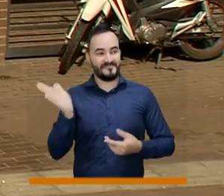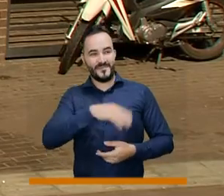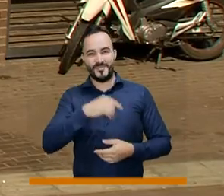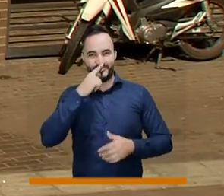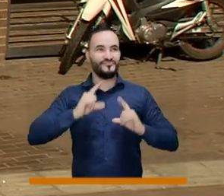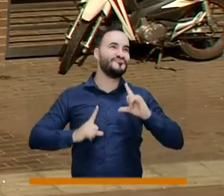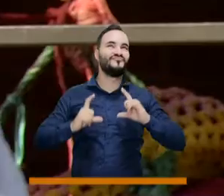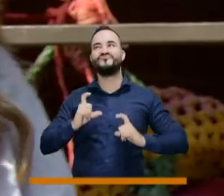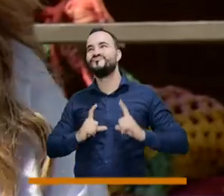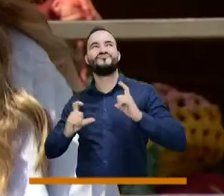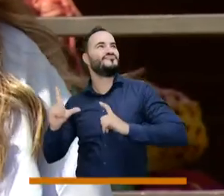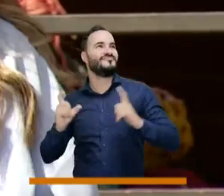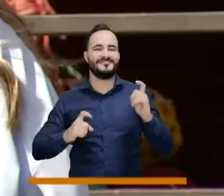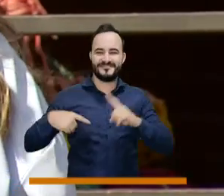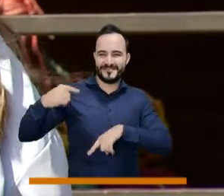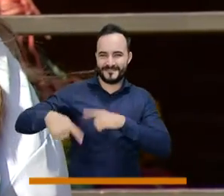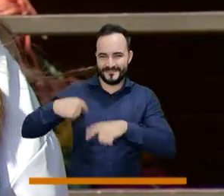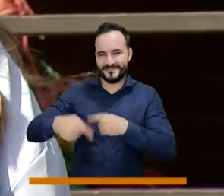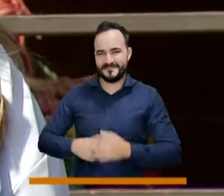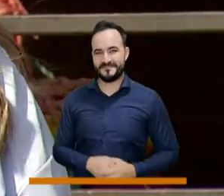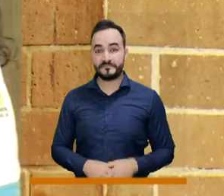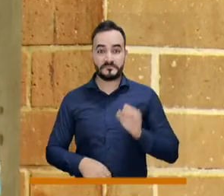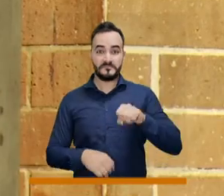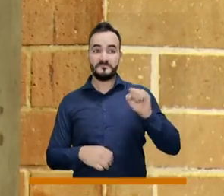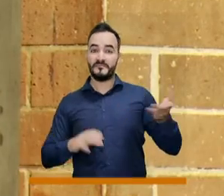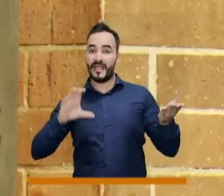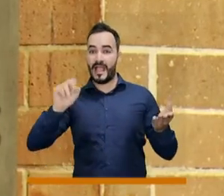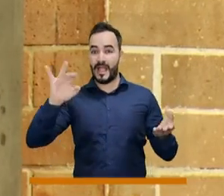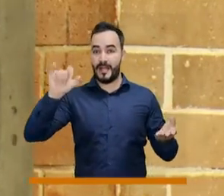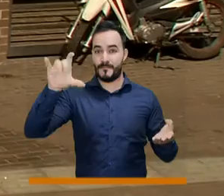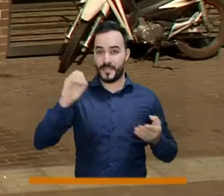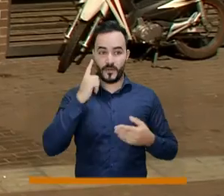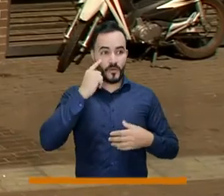Tour. Moravia Tour. Haciendo el Moravia Tour. Y